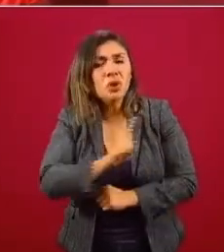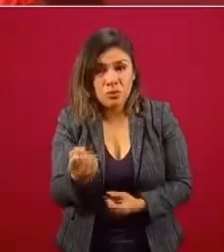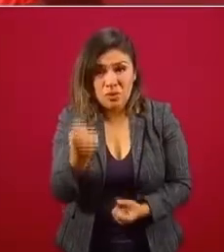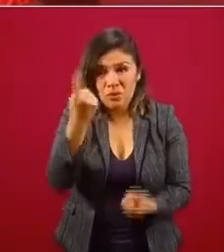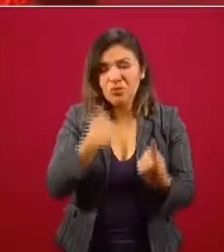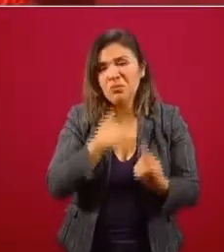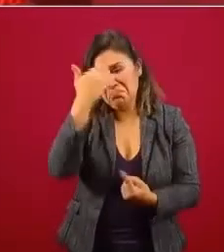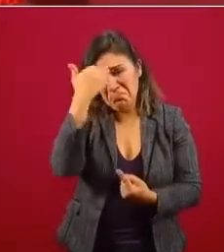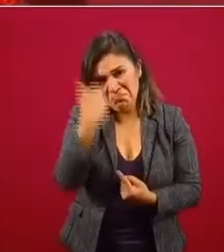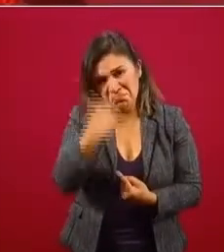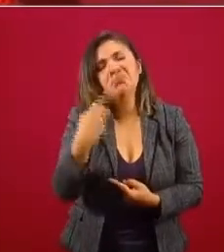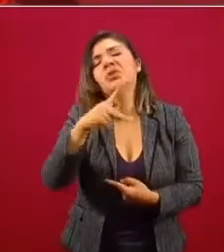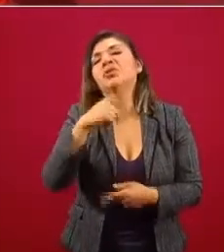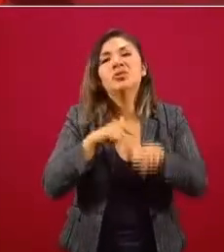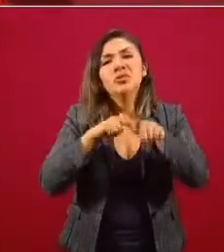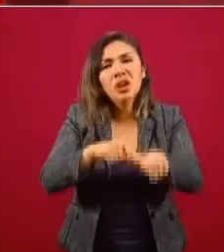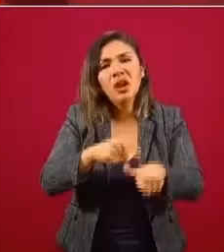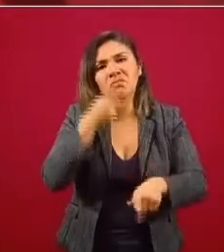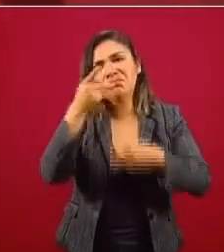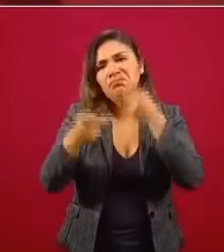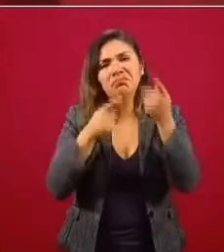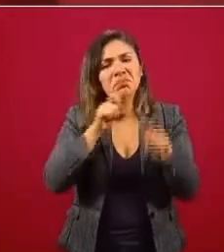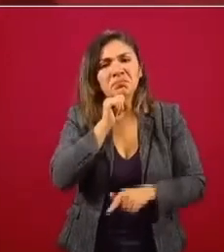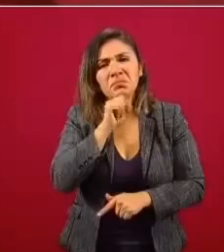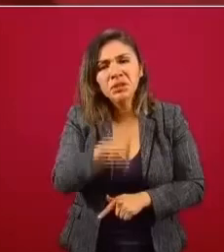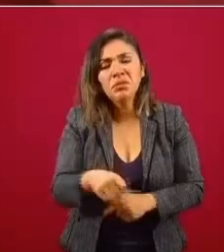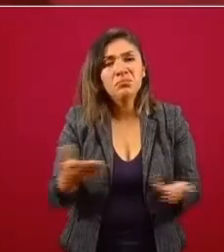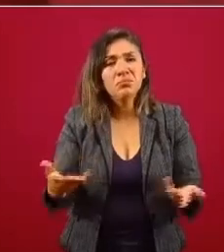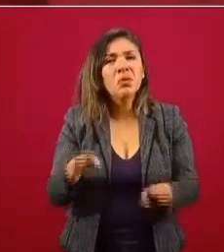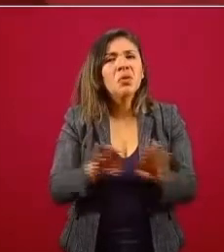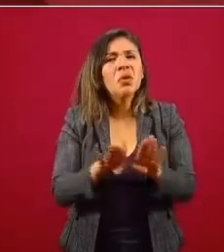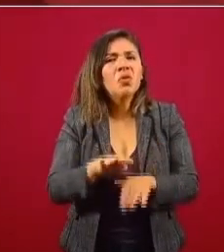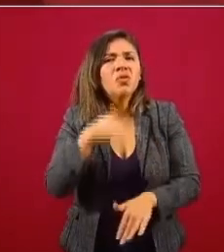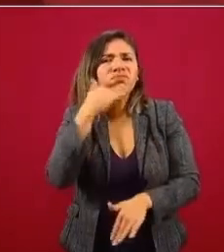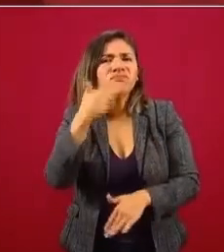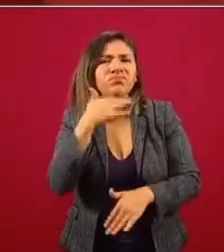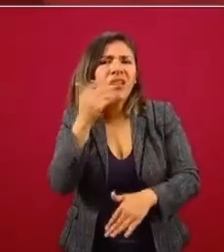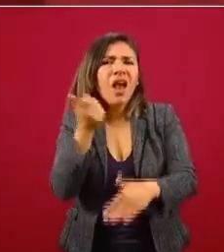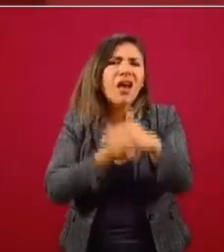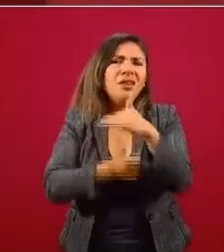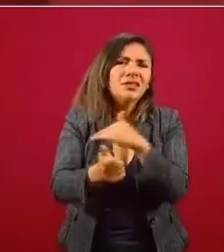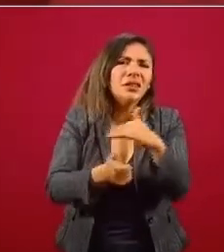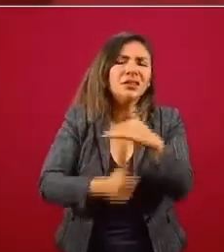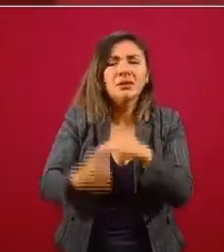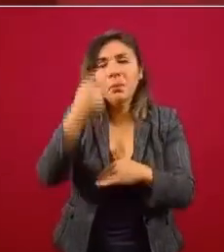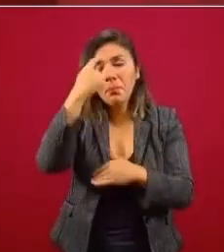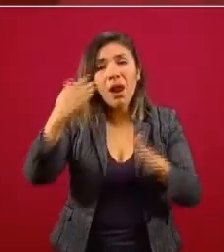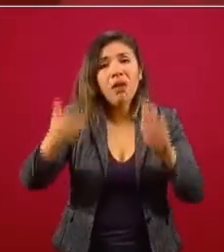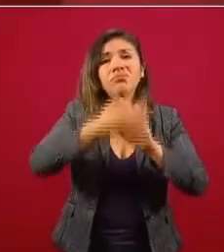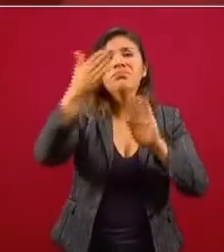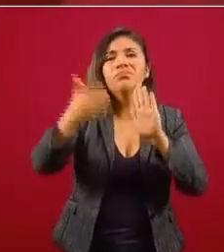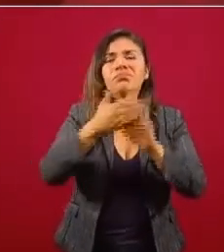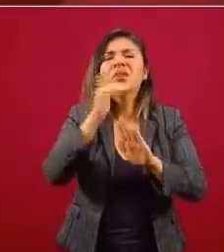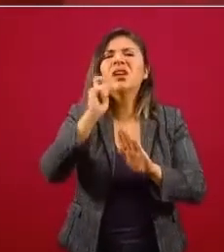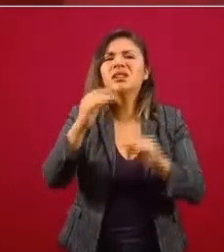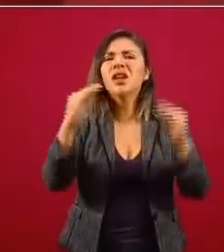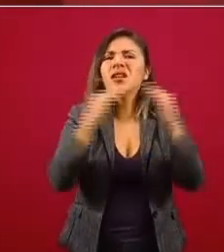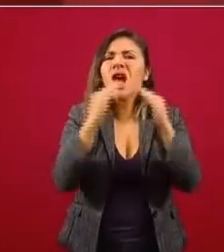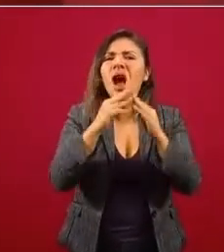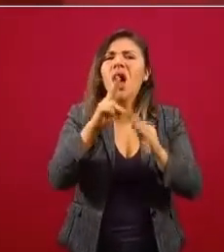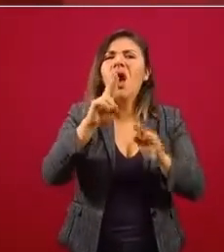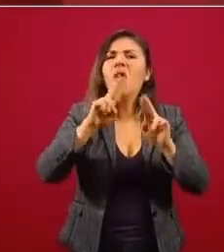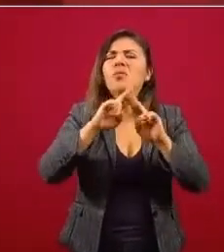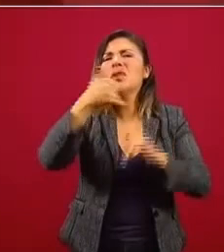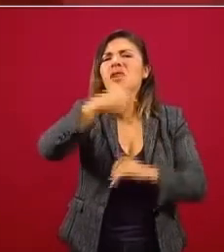lo voy a seguir diciendo de la gran corrupción en la construcción de las unidades habitacionales